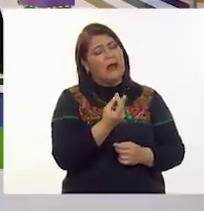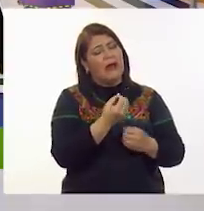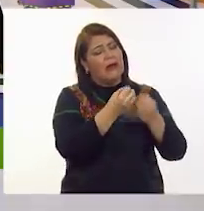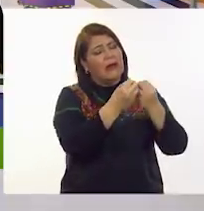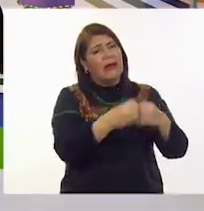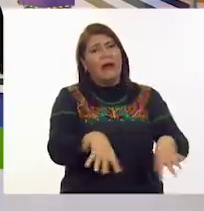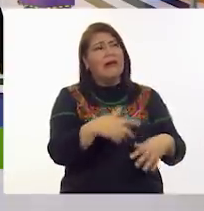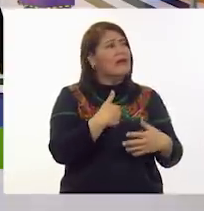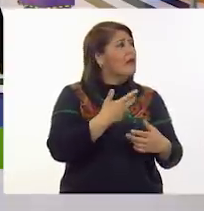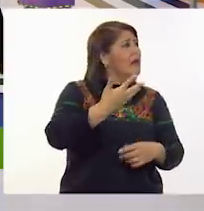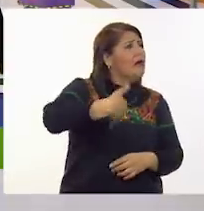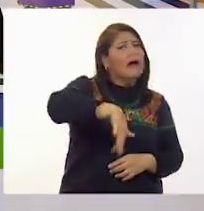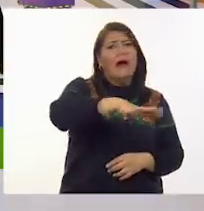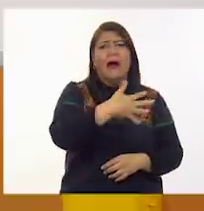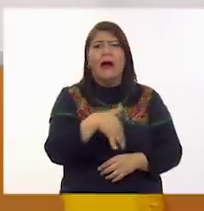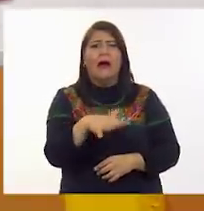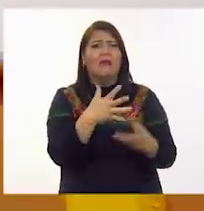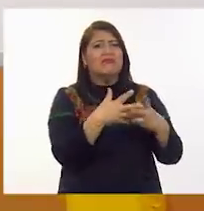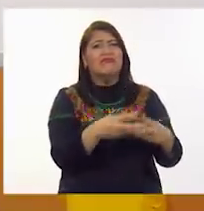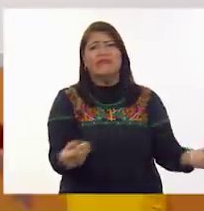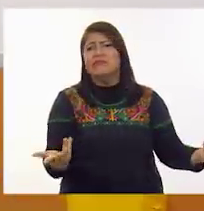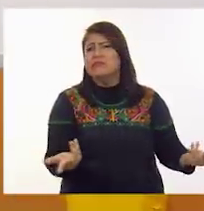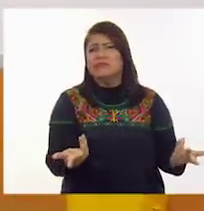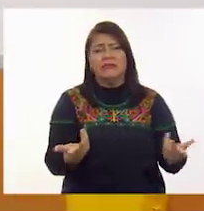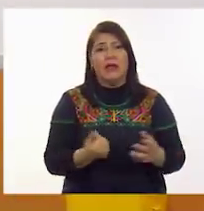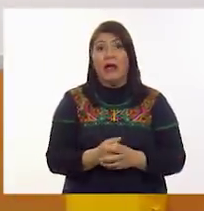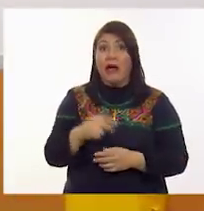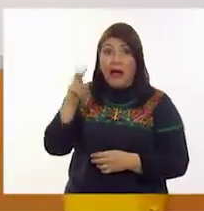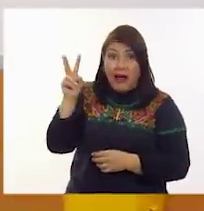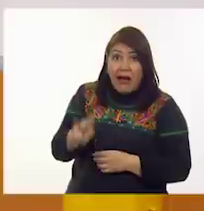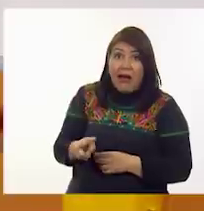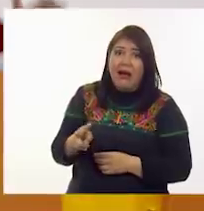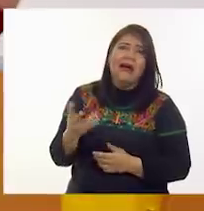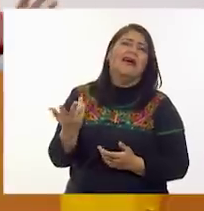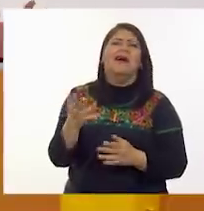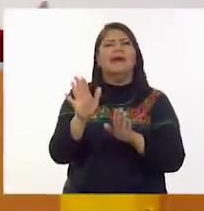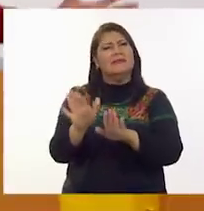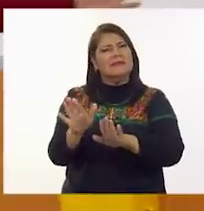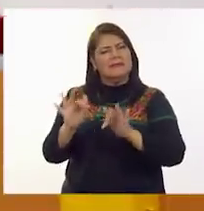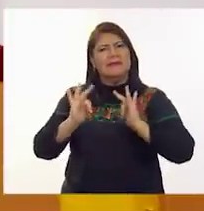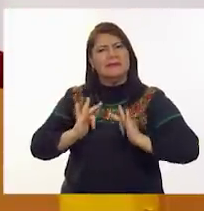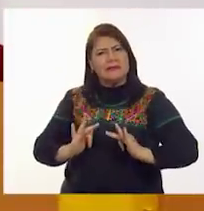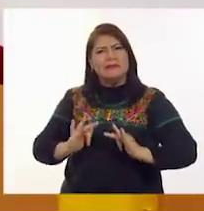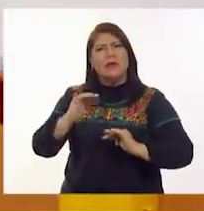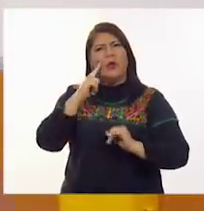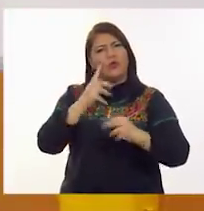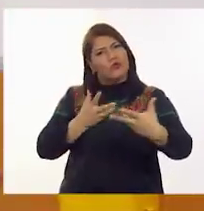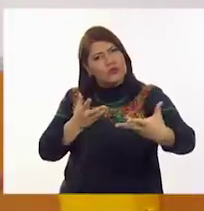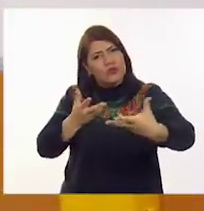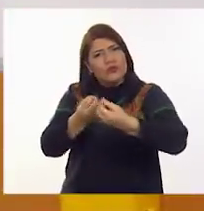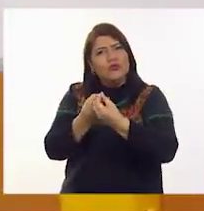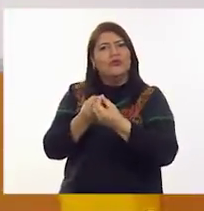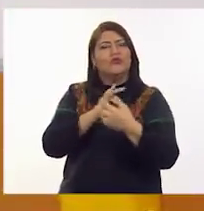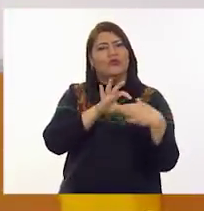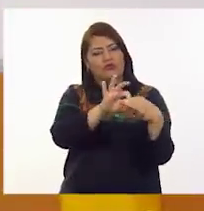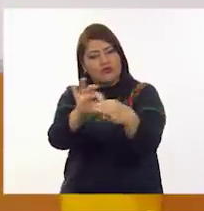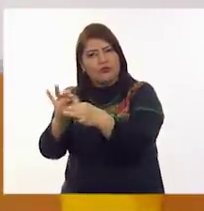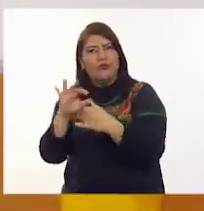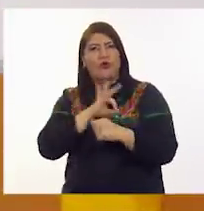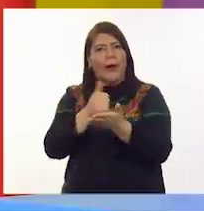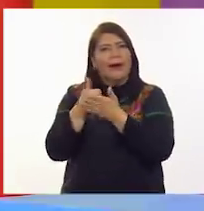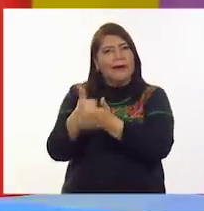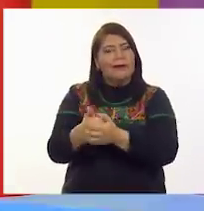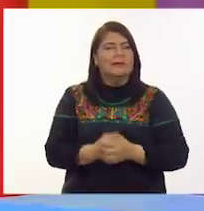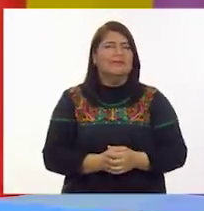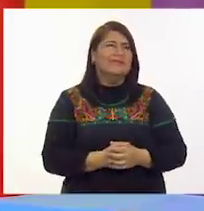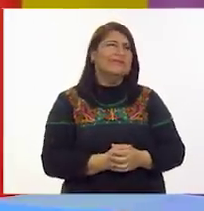y no lo encuentro. No me digas eso. Pero tranquila, yo creo que entre todos podemos ayudarte. Es